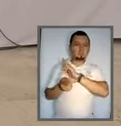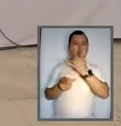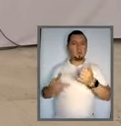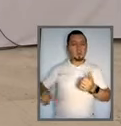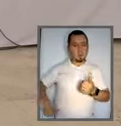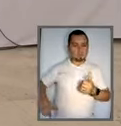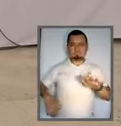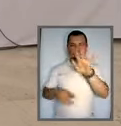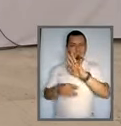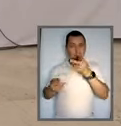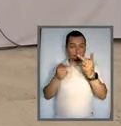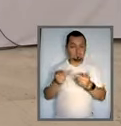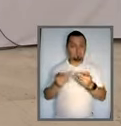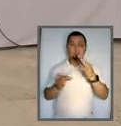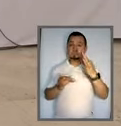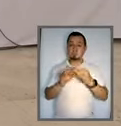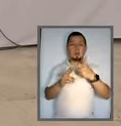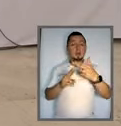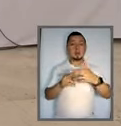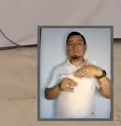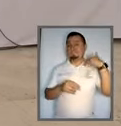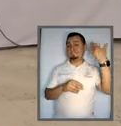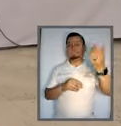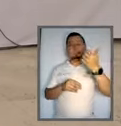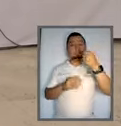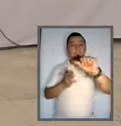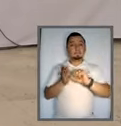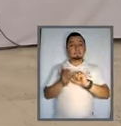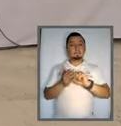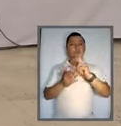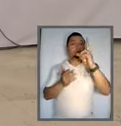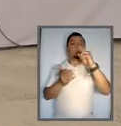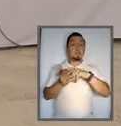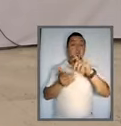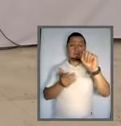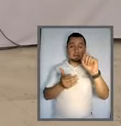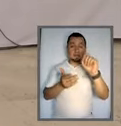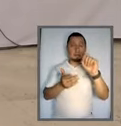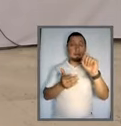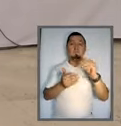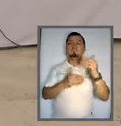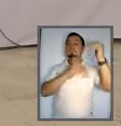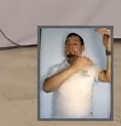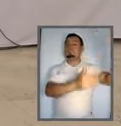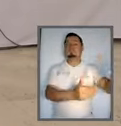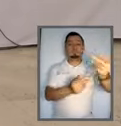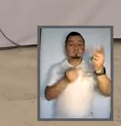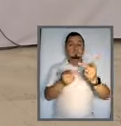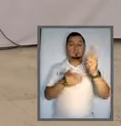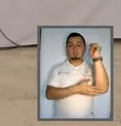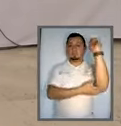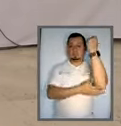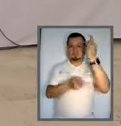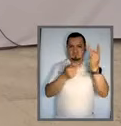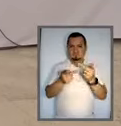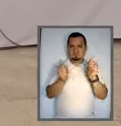Estado en terminar el periodo actual, el semestre 1 del 2020, a través de la tecnología